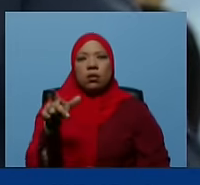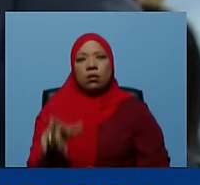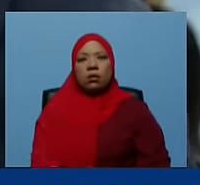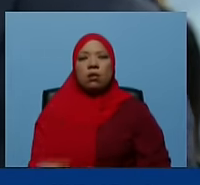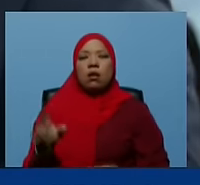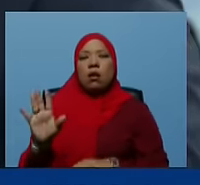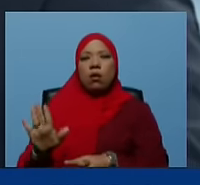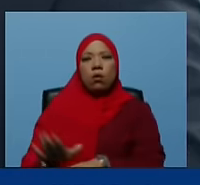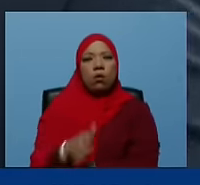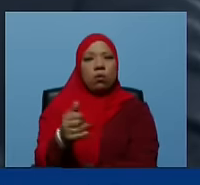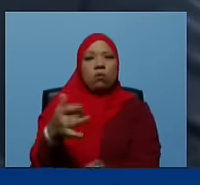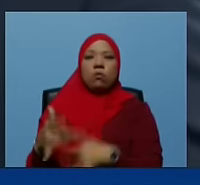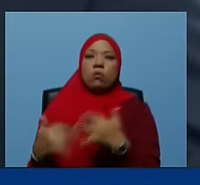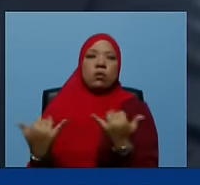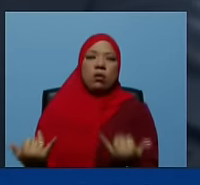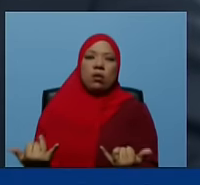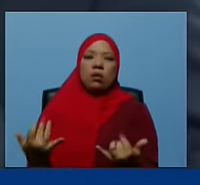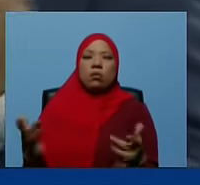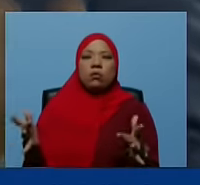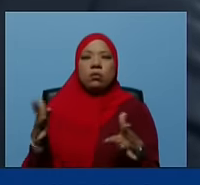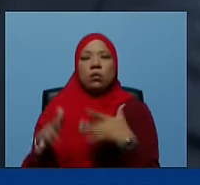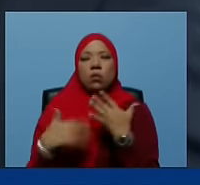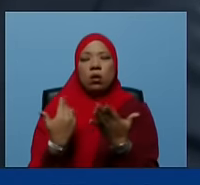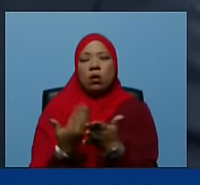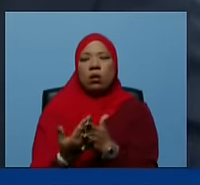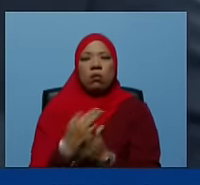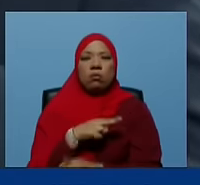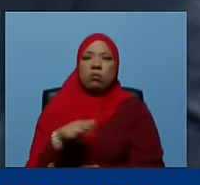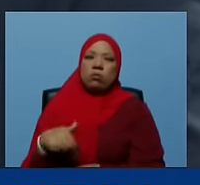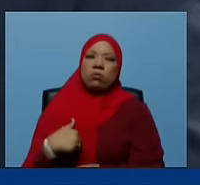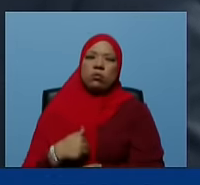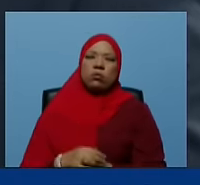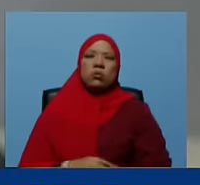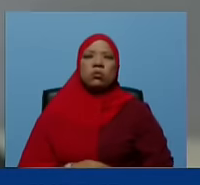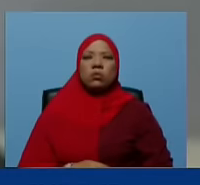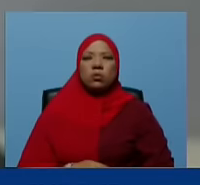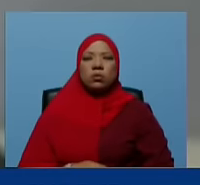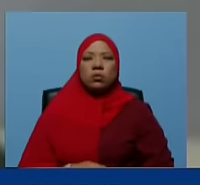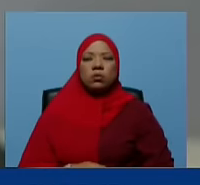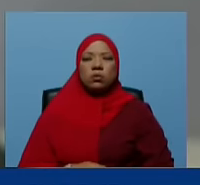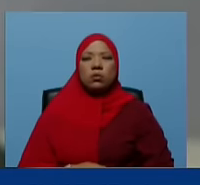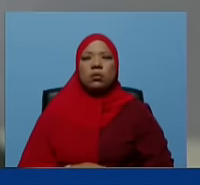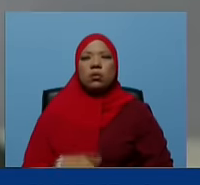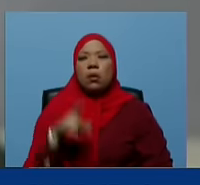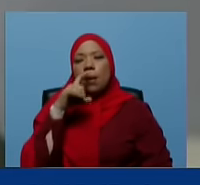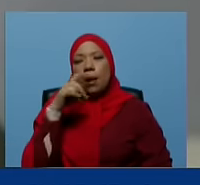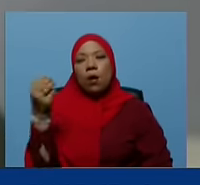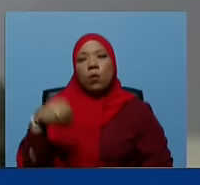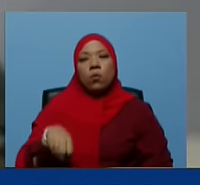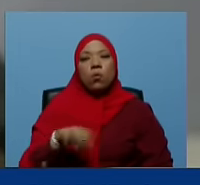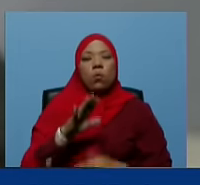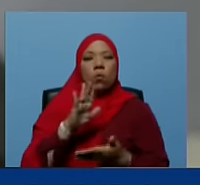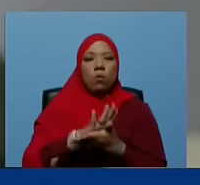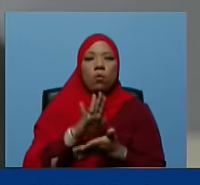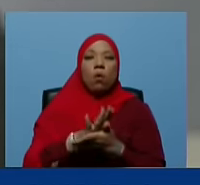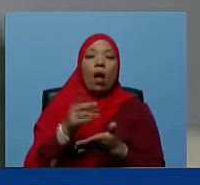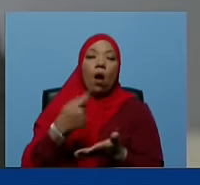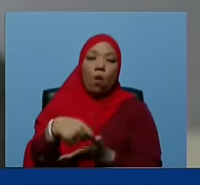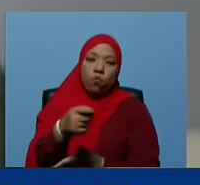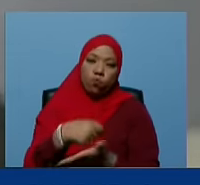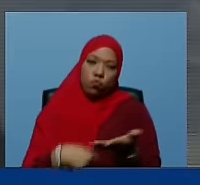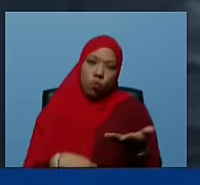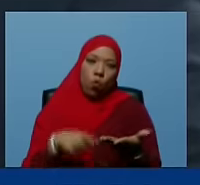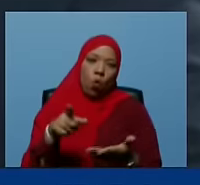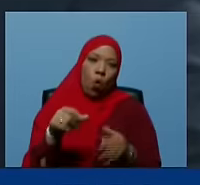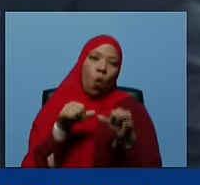el príncipe Arthur, que vino, hizo los estudios, y hoy una vez más estamos materializando con esta firma. Así